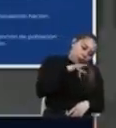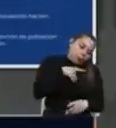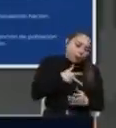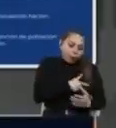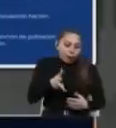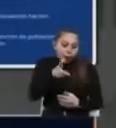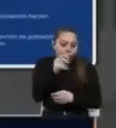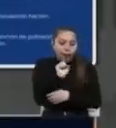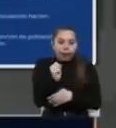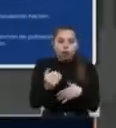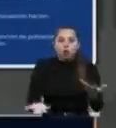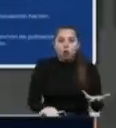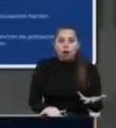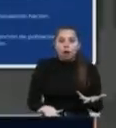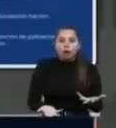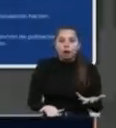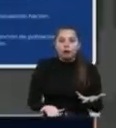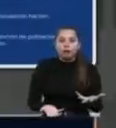forma.